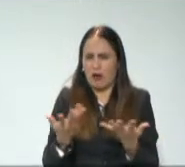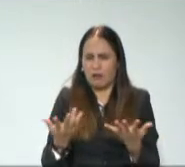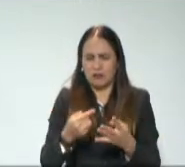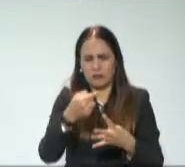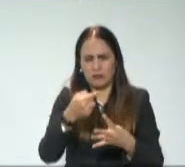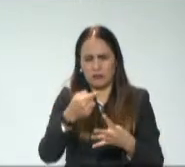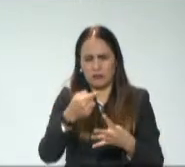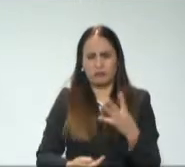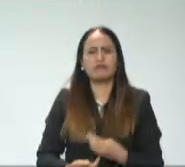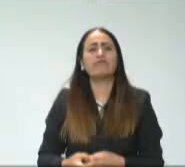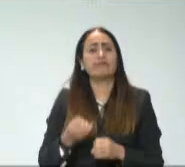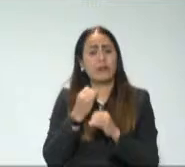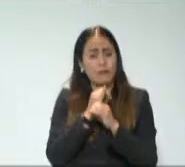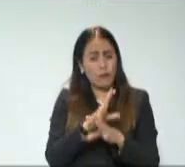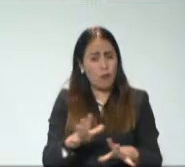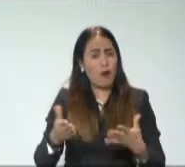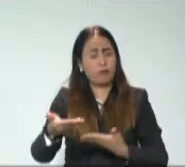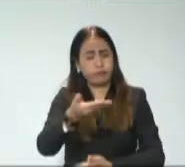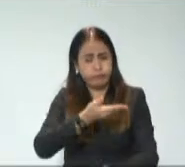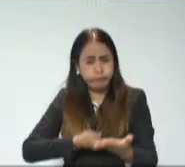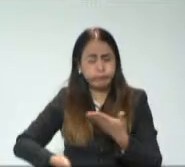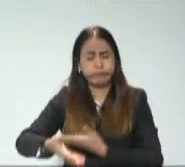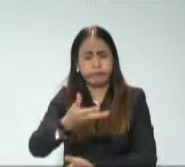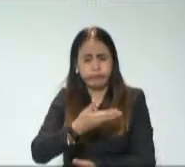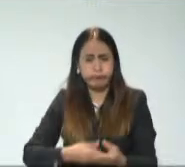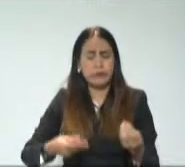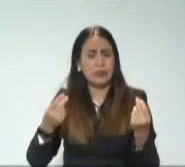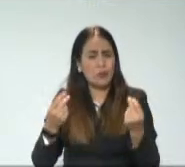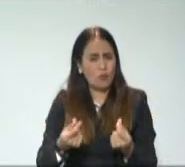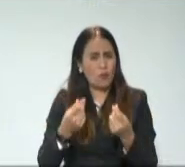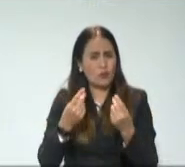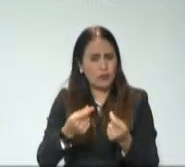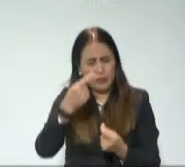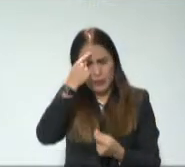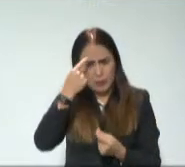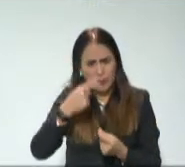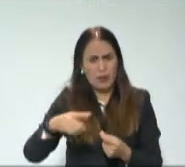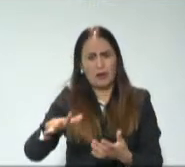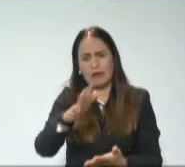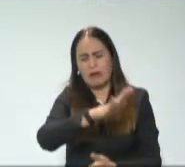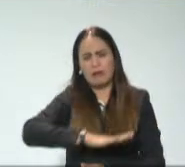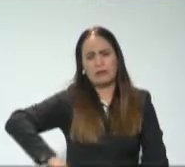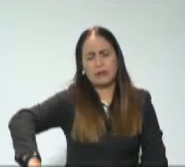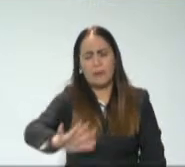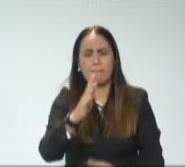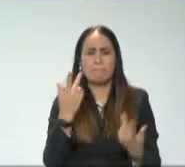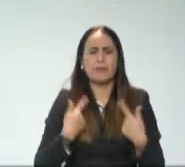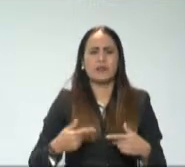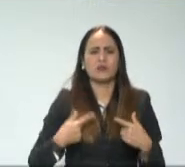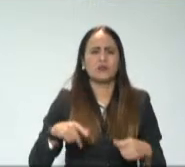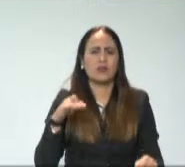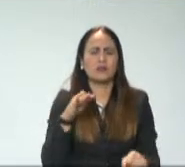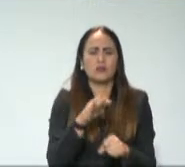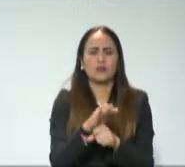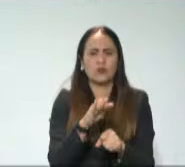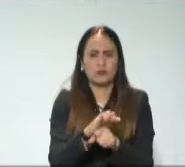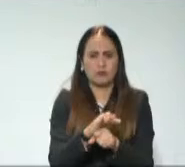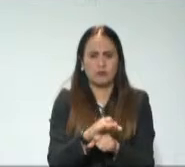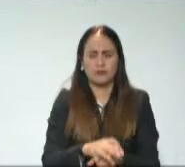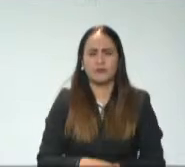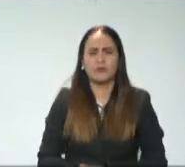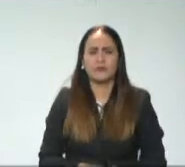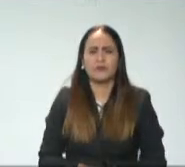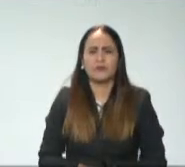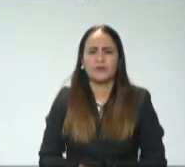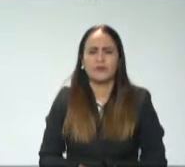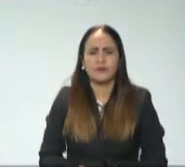transparencia proactiva es fundamental para y promover lo que llamamos el espacio Cívico Y esto es una distinción